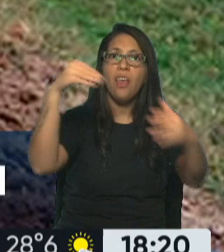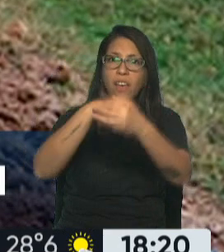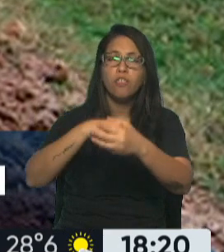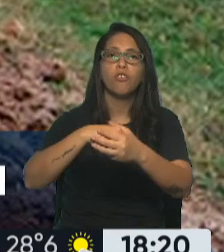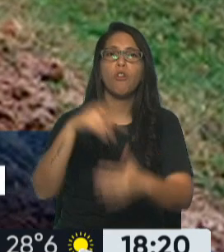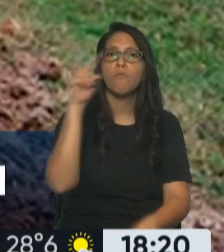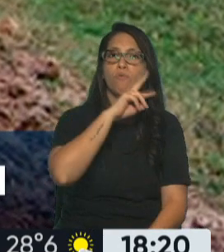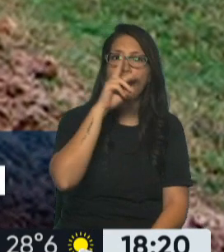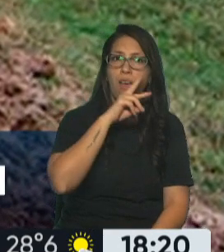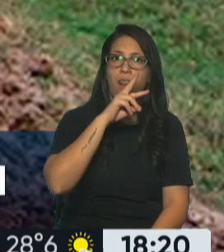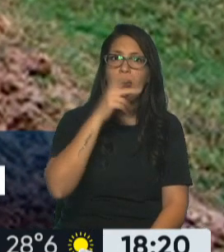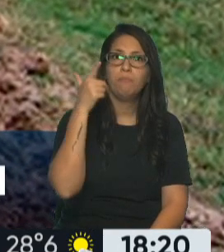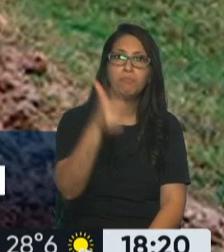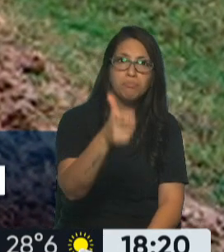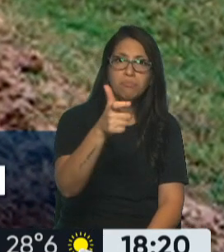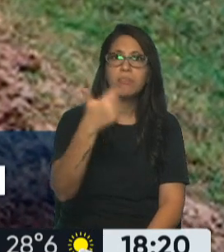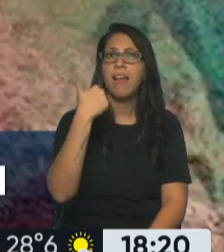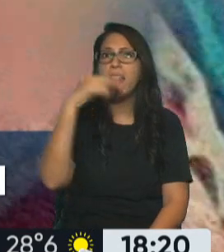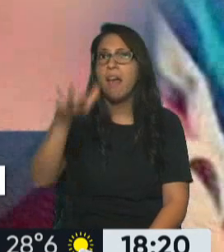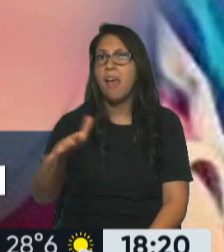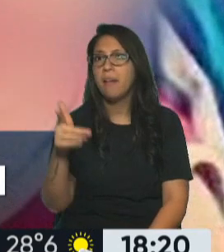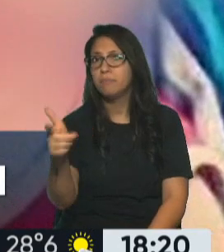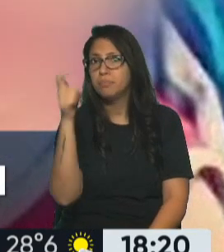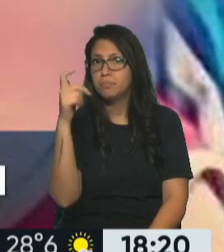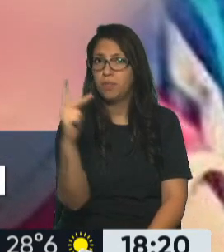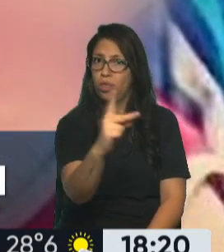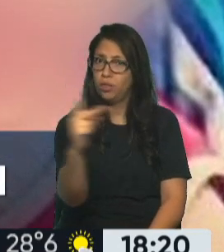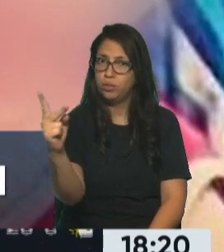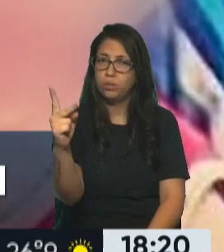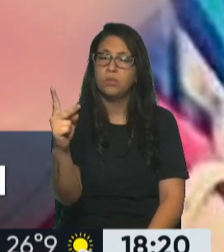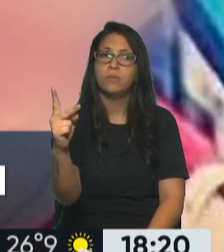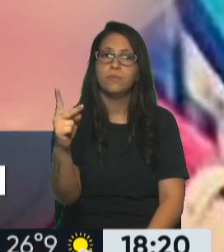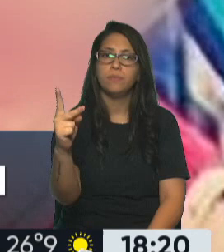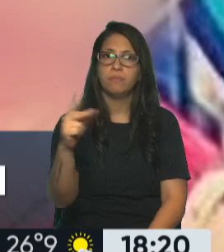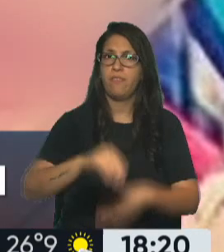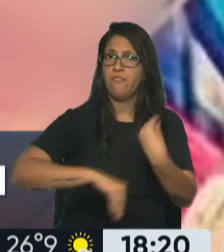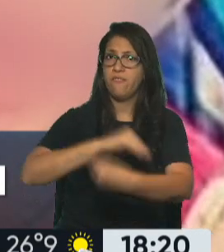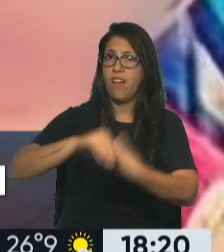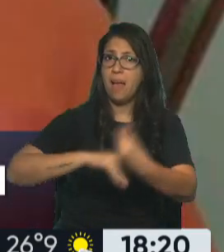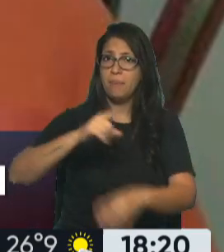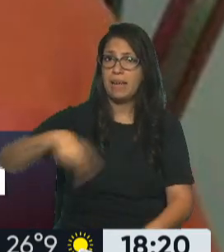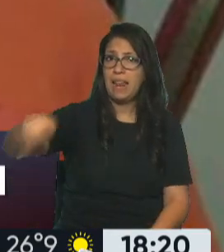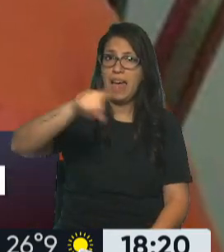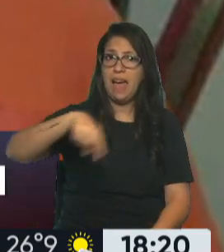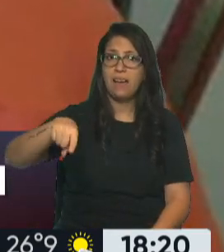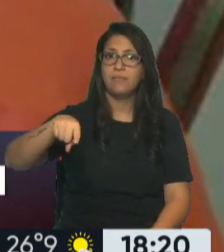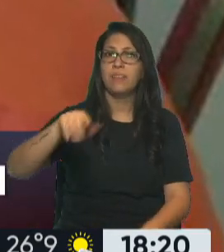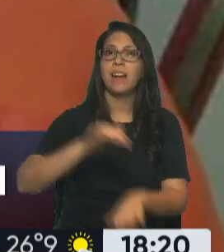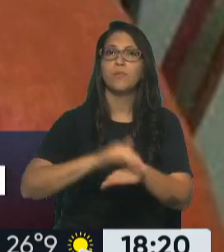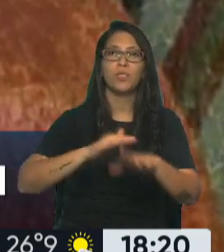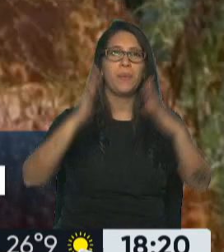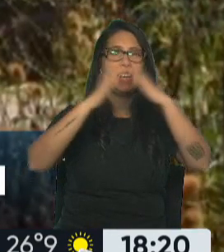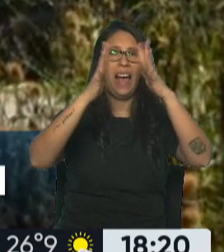Eugenia Suárez y al chiquito Ignacio Reddy. La familia estaba encargada del cuidado de una